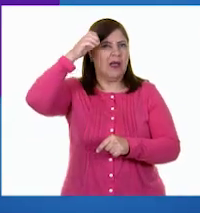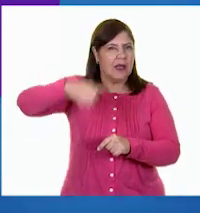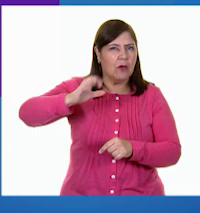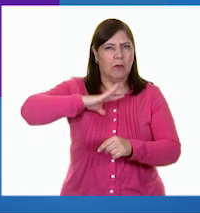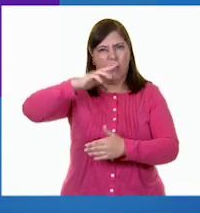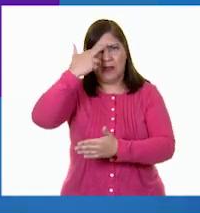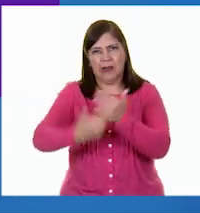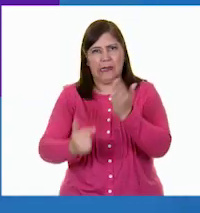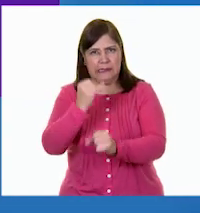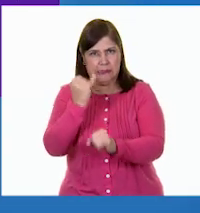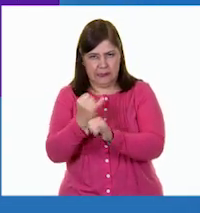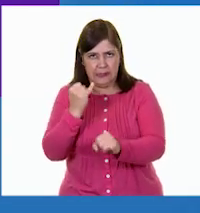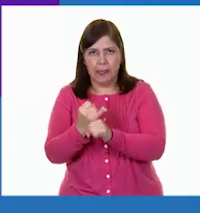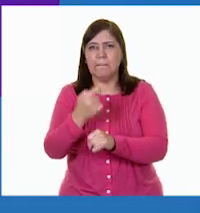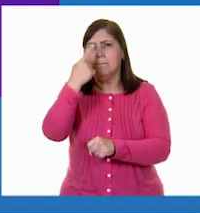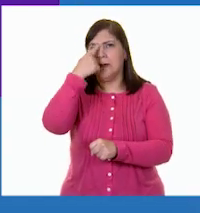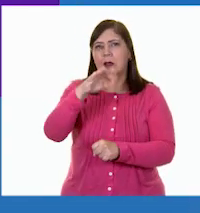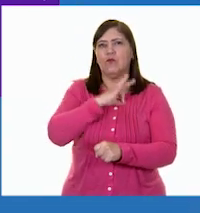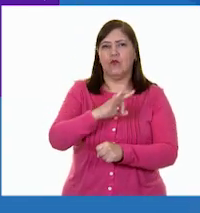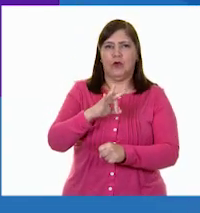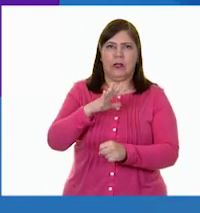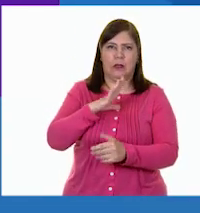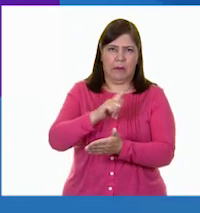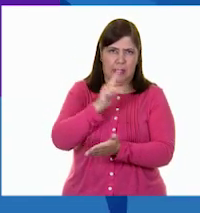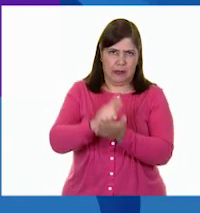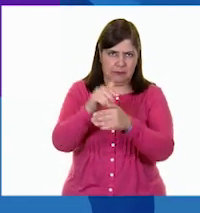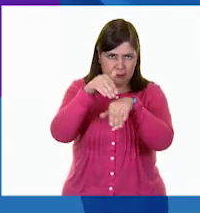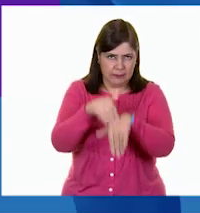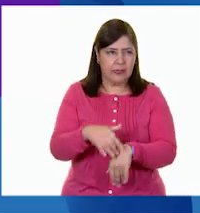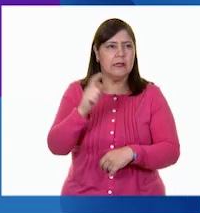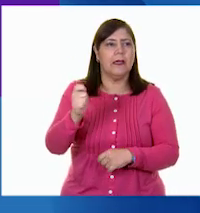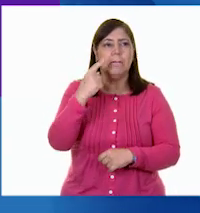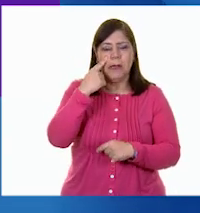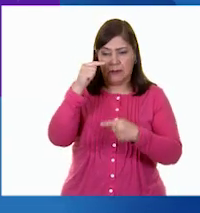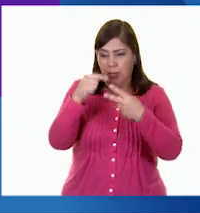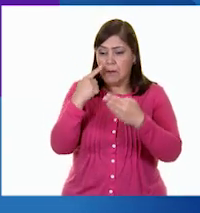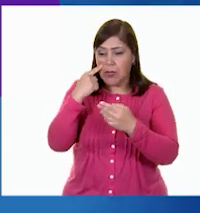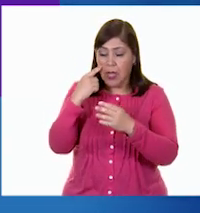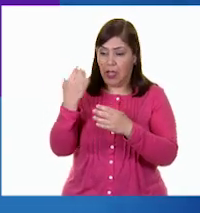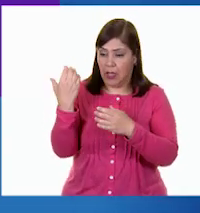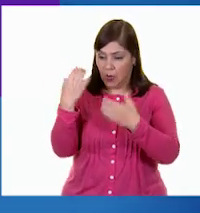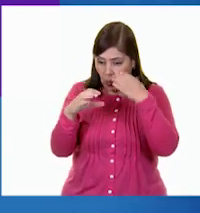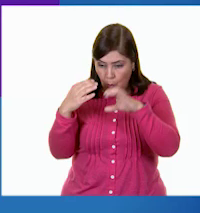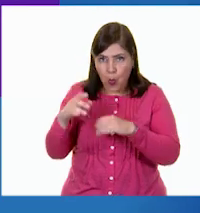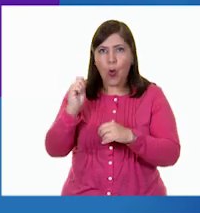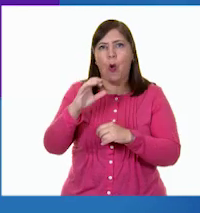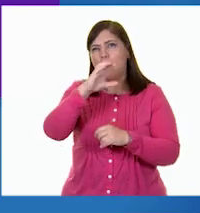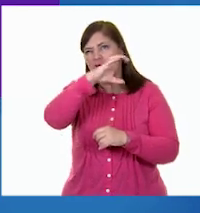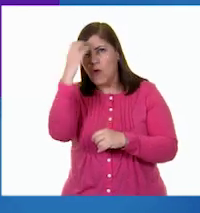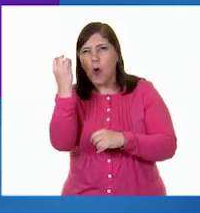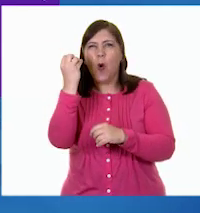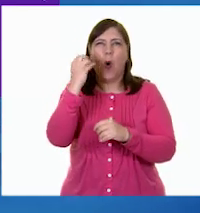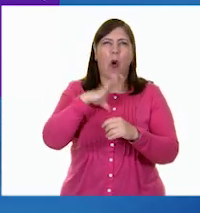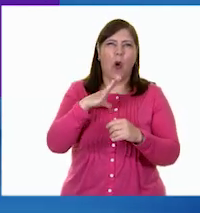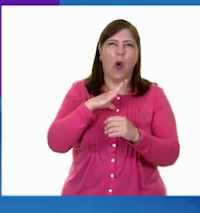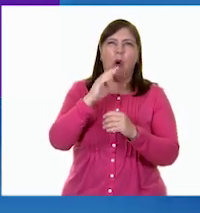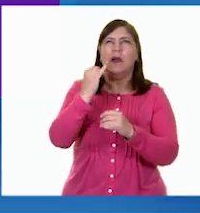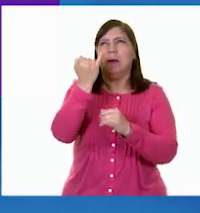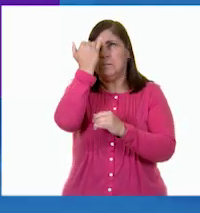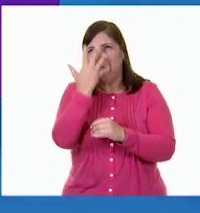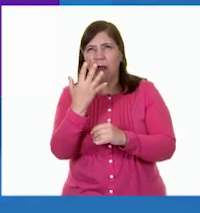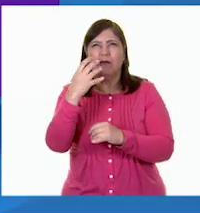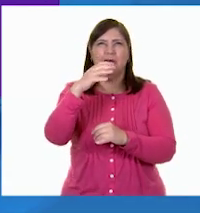poder hacer justicia. Es necesario conservar las evidencias digitales que pueden constatar el ciberdelito, ya sean